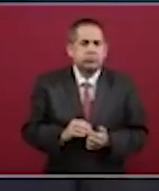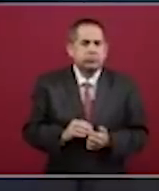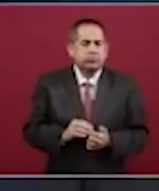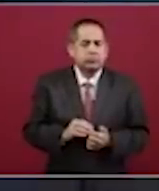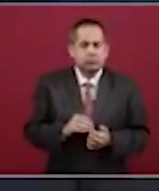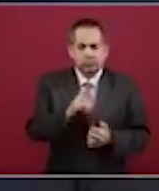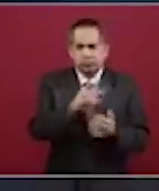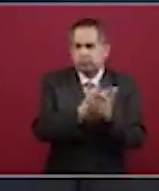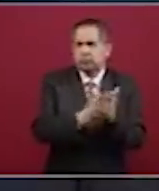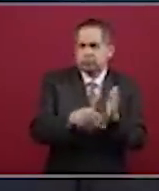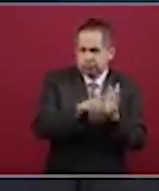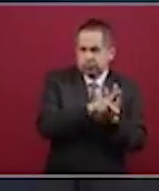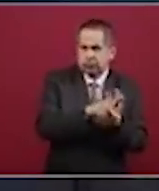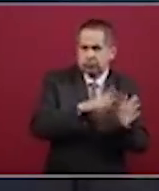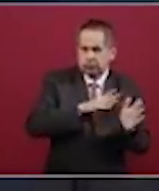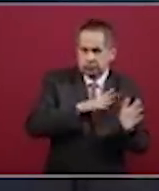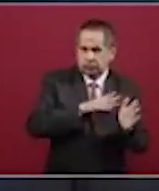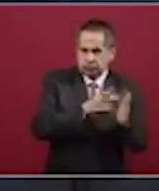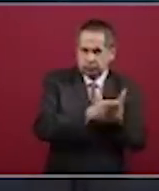de base